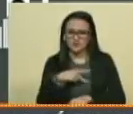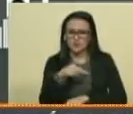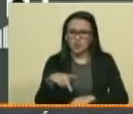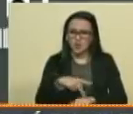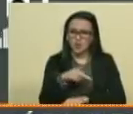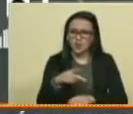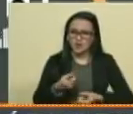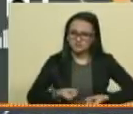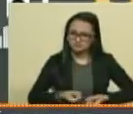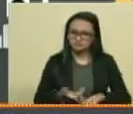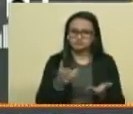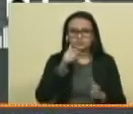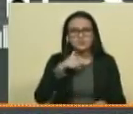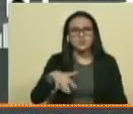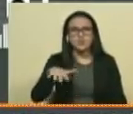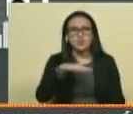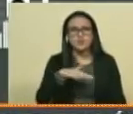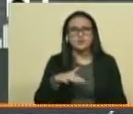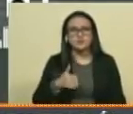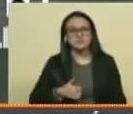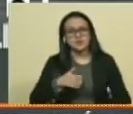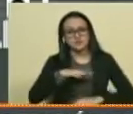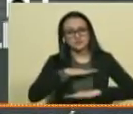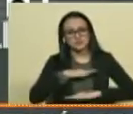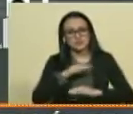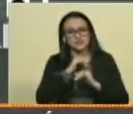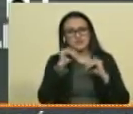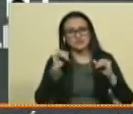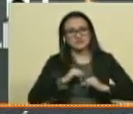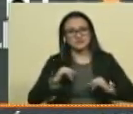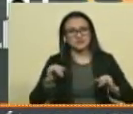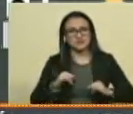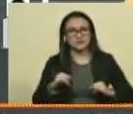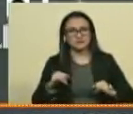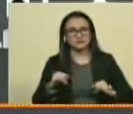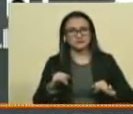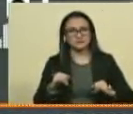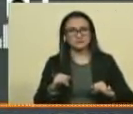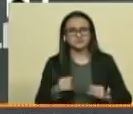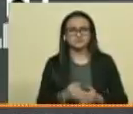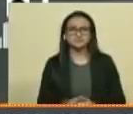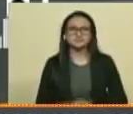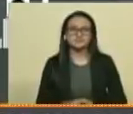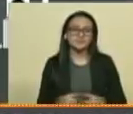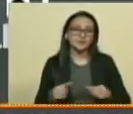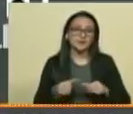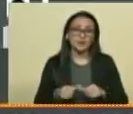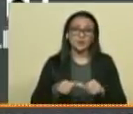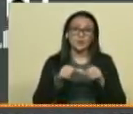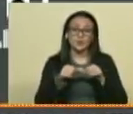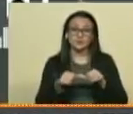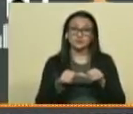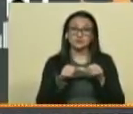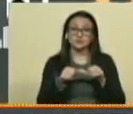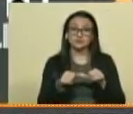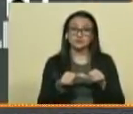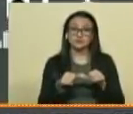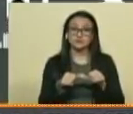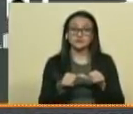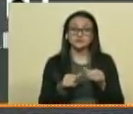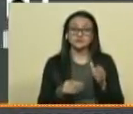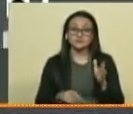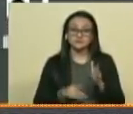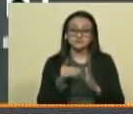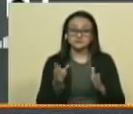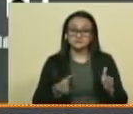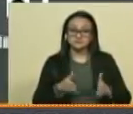día para llevarle a nuestro pueblo la máxima suma de seguridad posible, de felicidad posible, y para continuar desenvolviéndonos y desarrollando